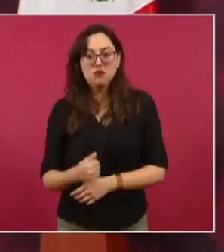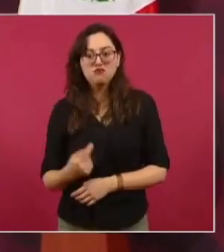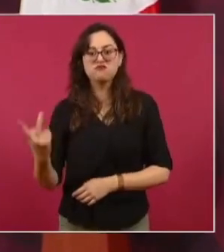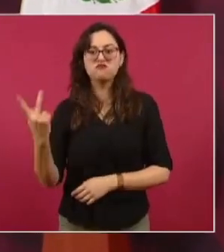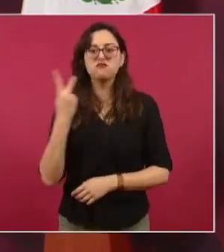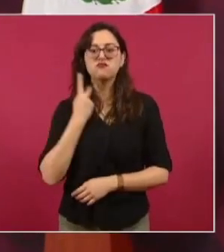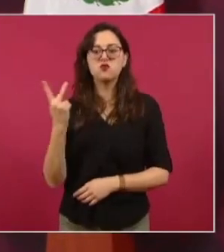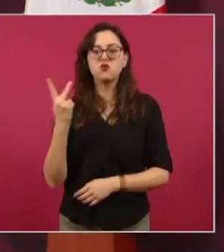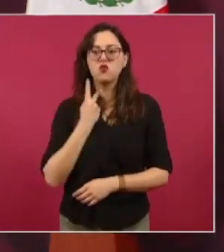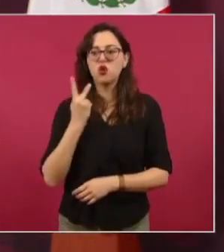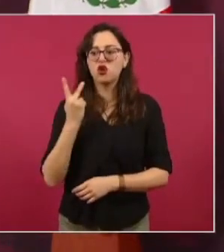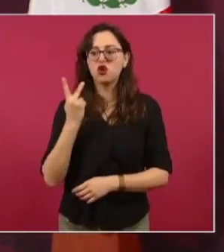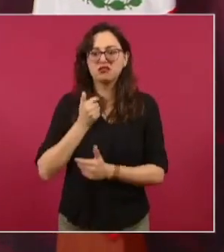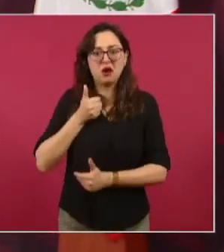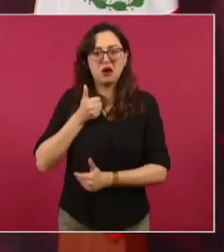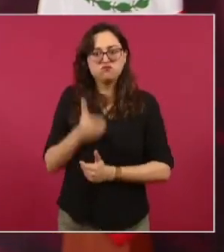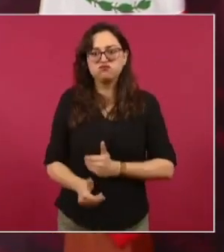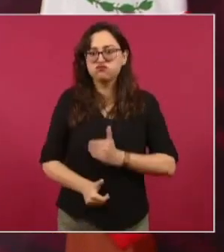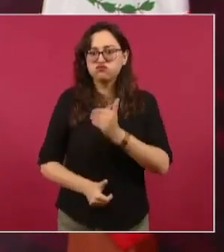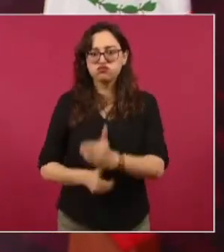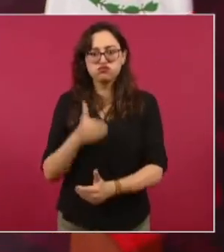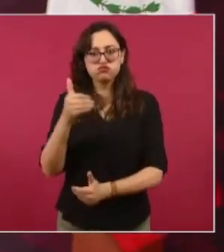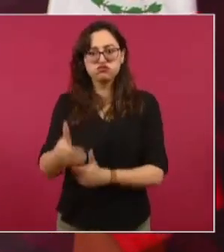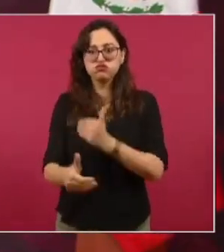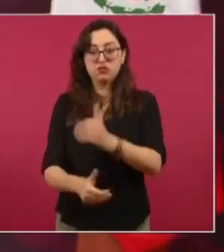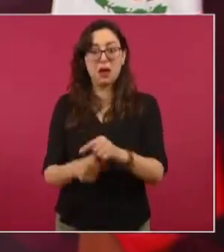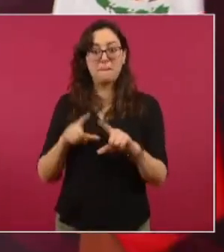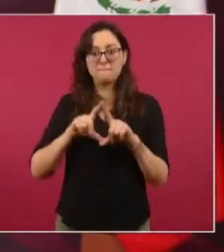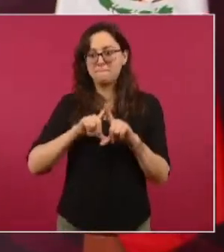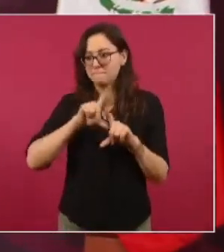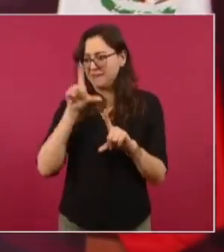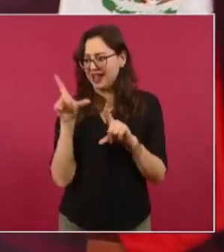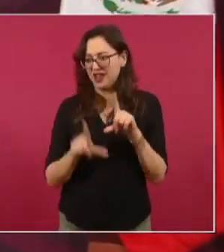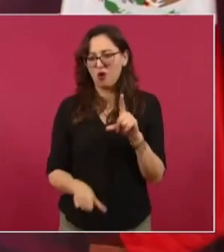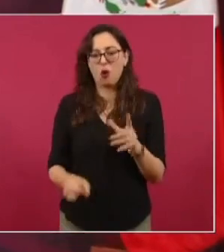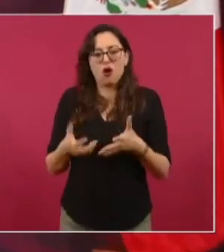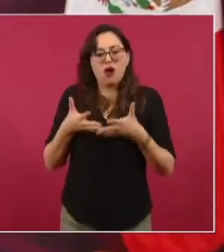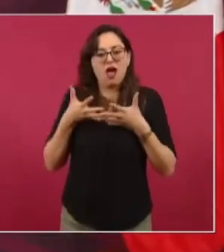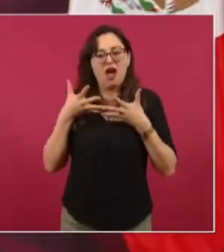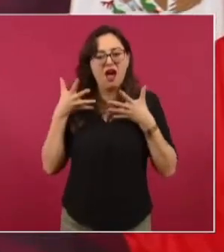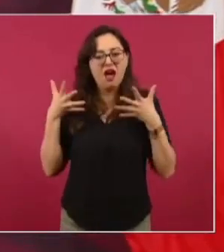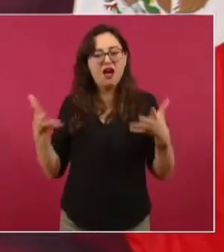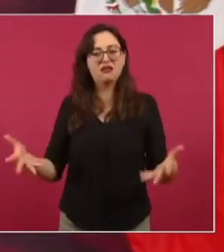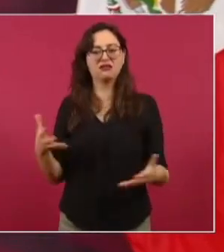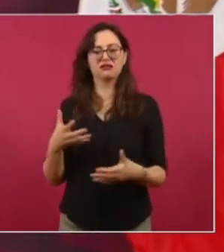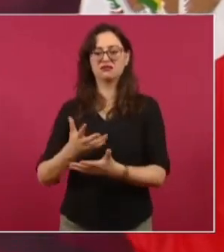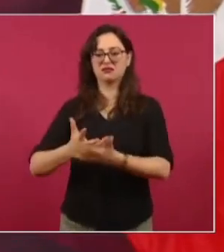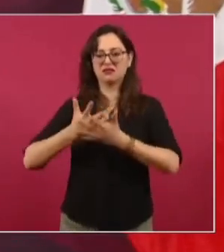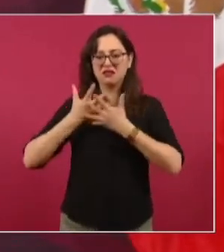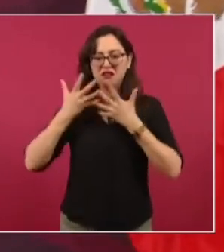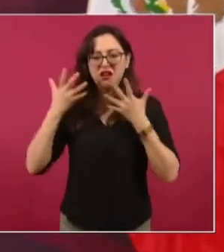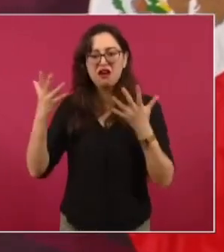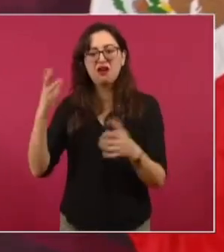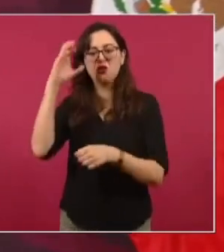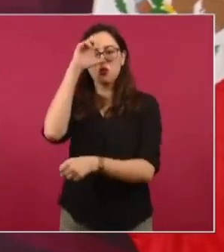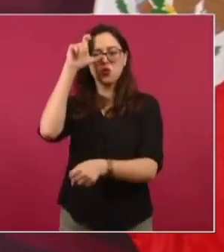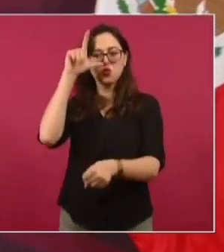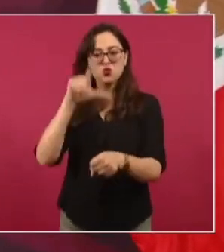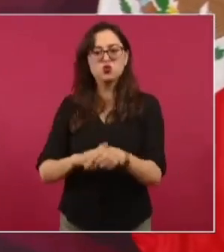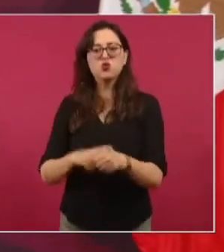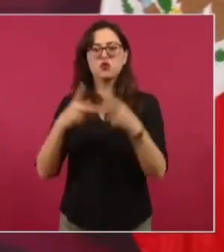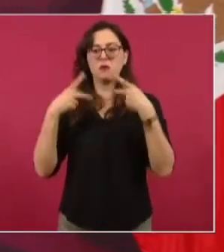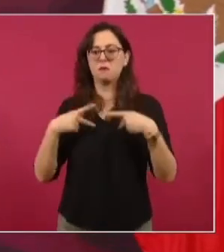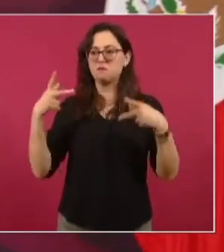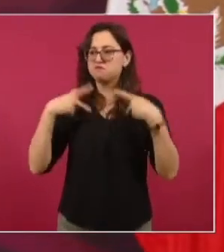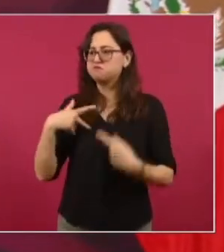este es un gran país con una gran cultura y por eso tenemos un pueblo bueno un pueblo